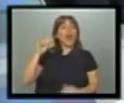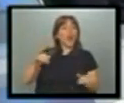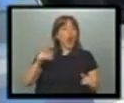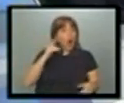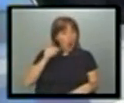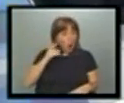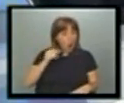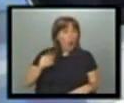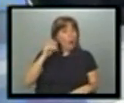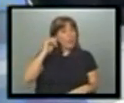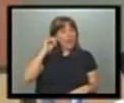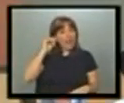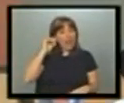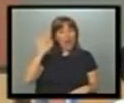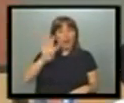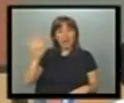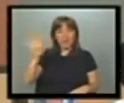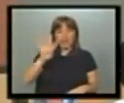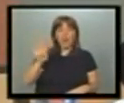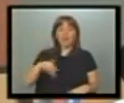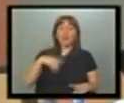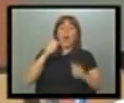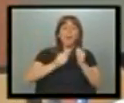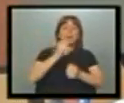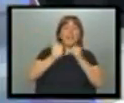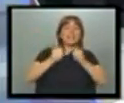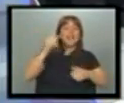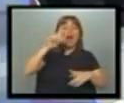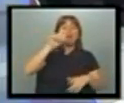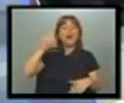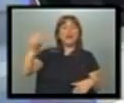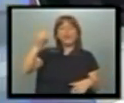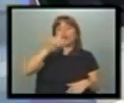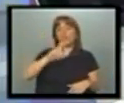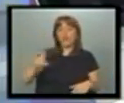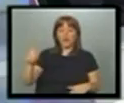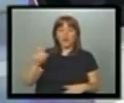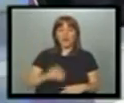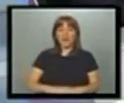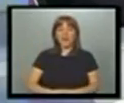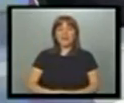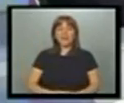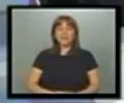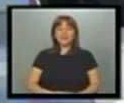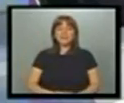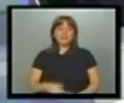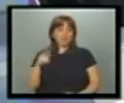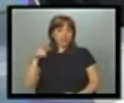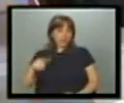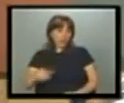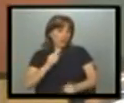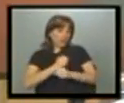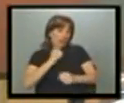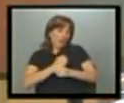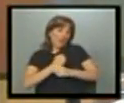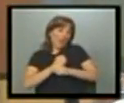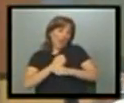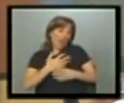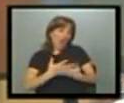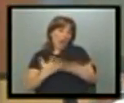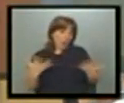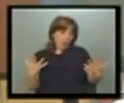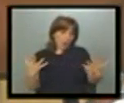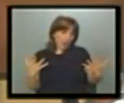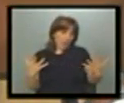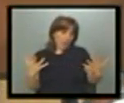La empresa es de perfumes. A mí me parece una locura. Bueno. Tiene sus motivos, vamos a ver. Sí, a ver, si tu trabajo no rinde o no tiene las expectativas que